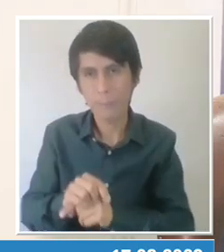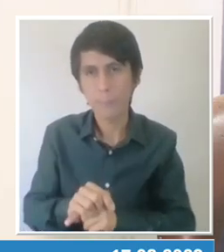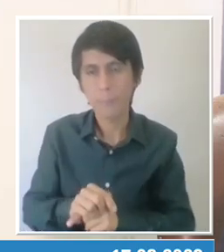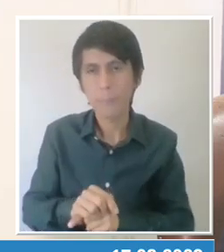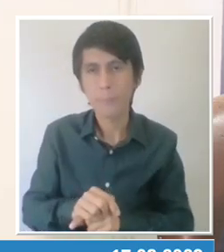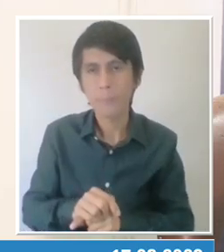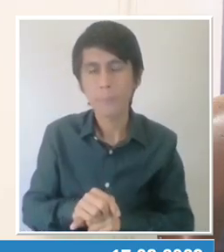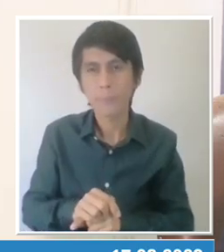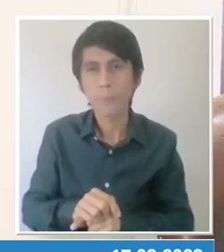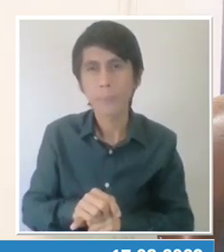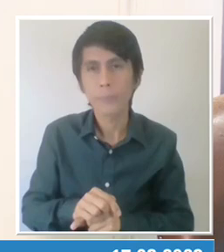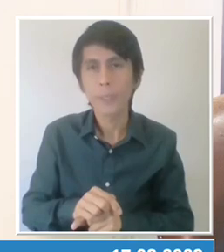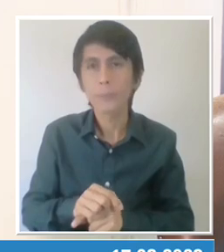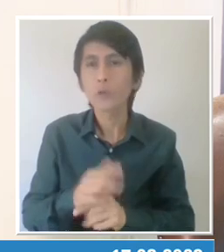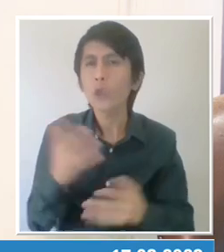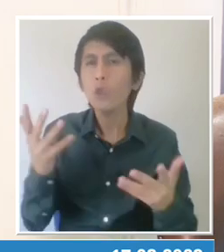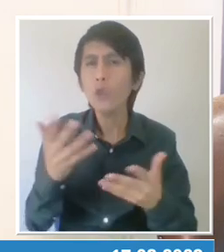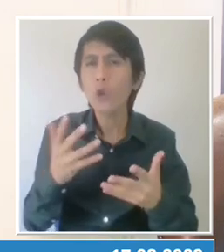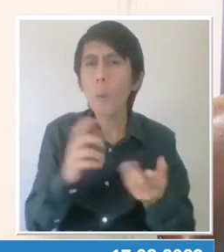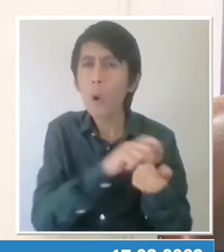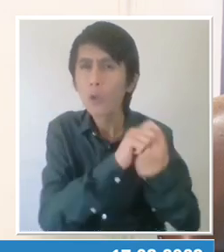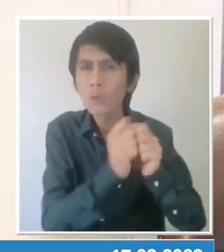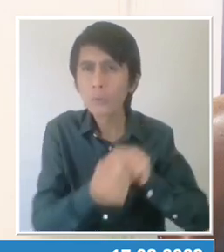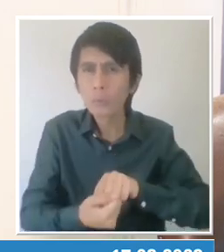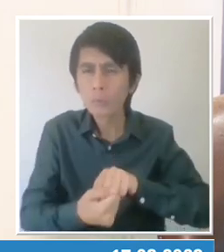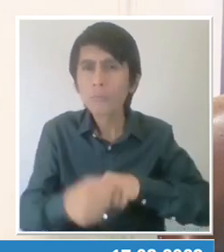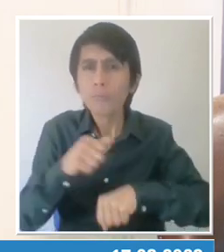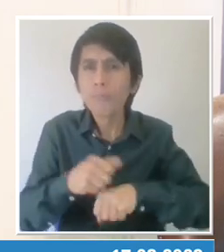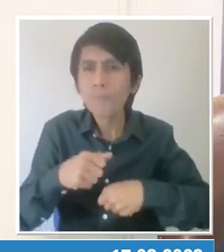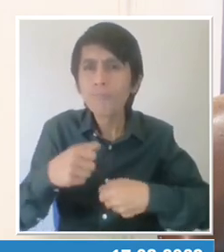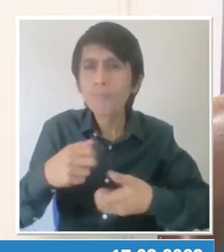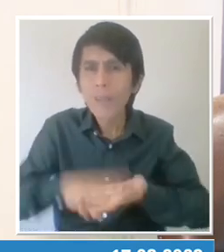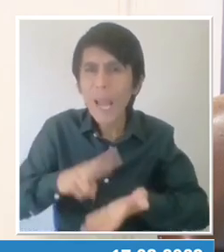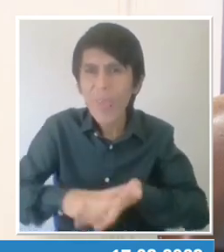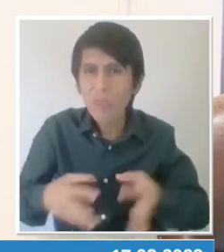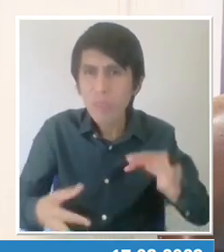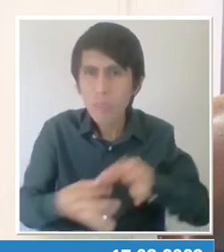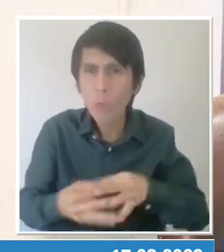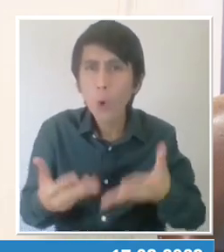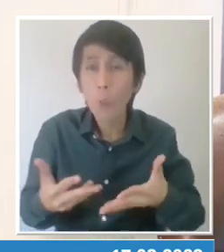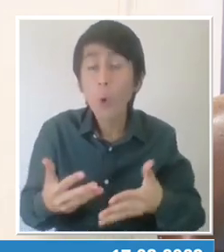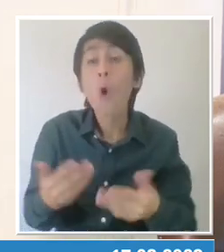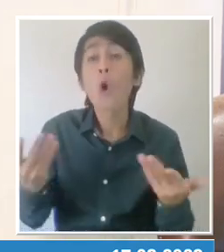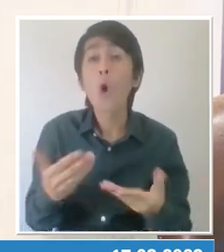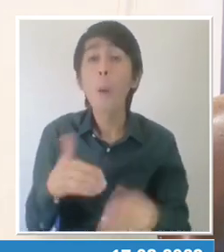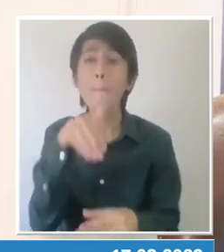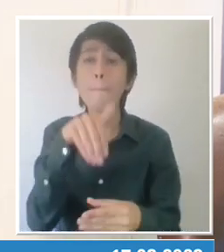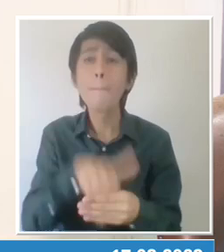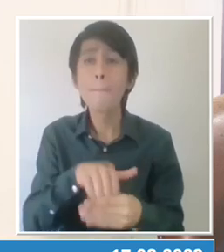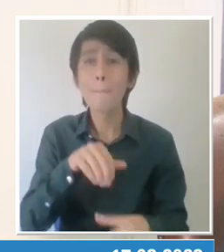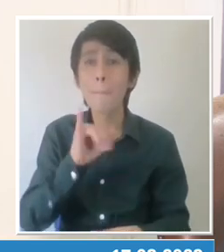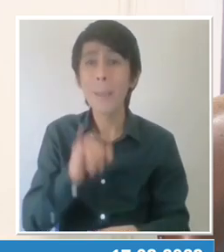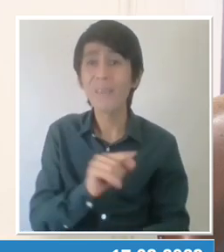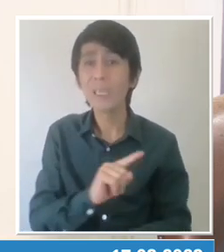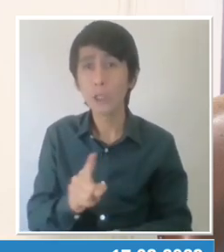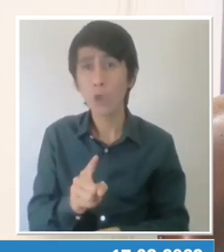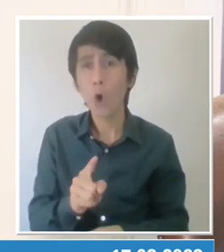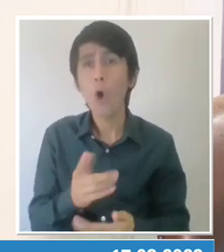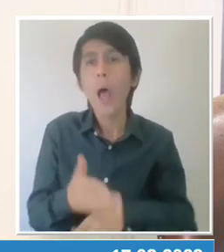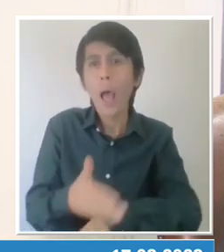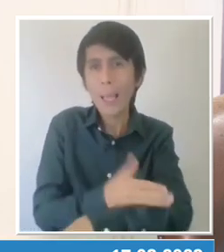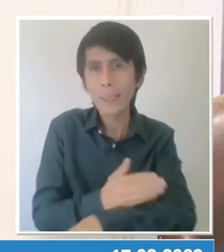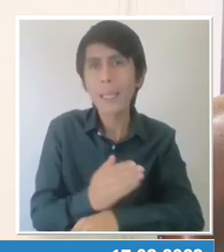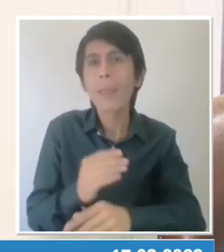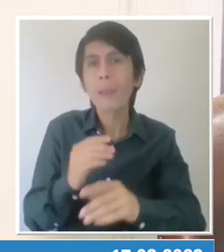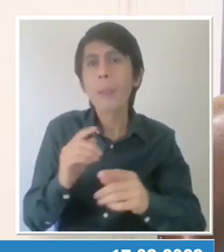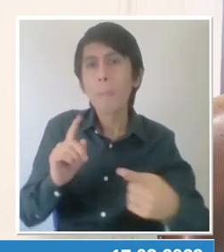Se materializa a través de elecciones y plebiscitos periódicamente establecidos. Eso es participación política, y yo creo en la democracia